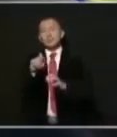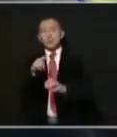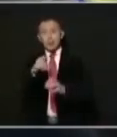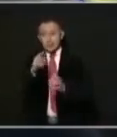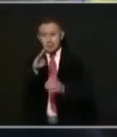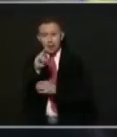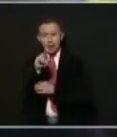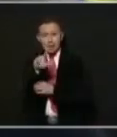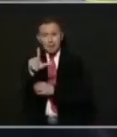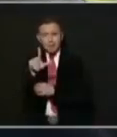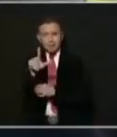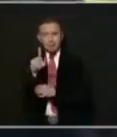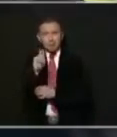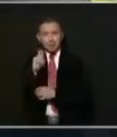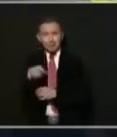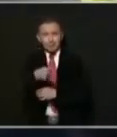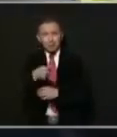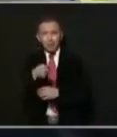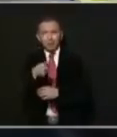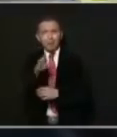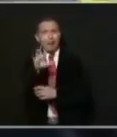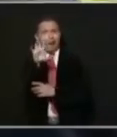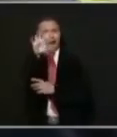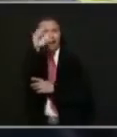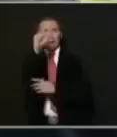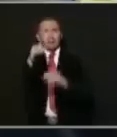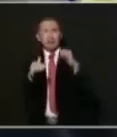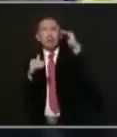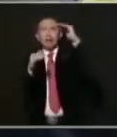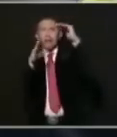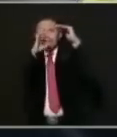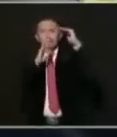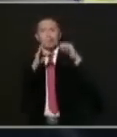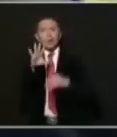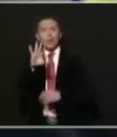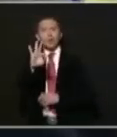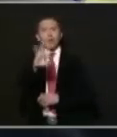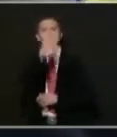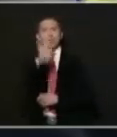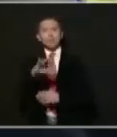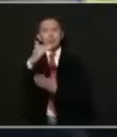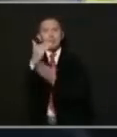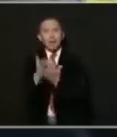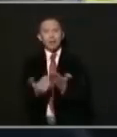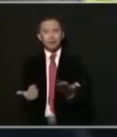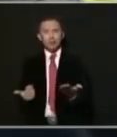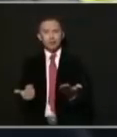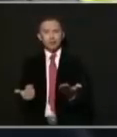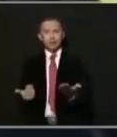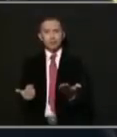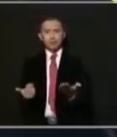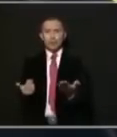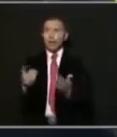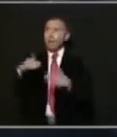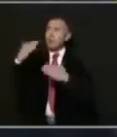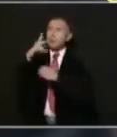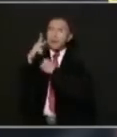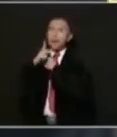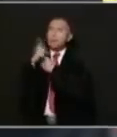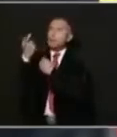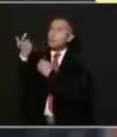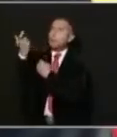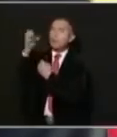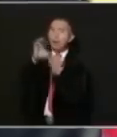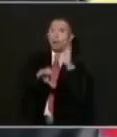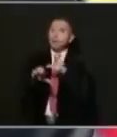40% menos. No llegó la inversión extranjera y se está